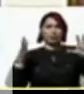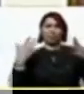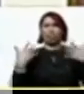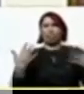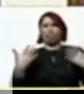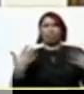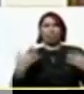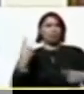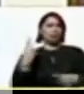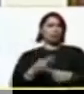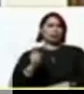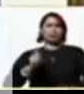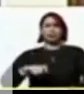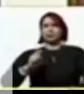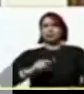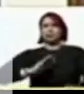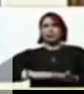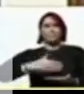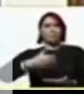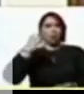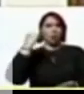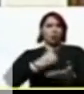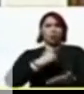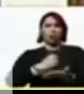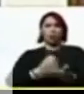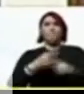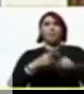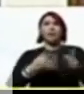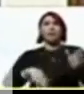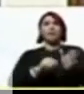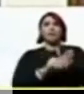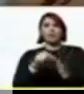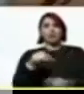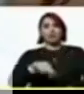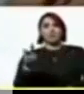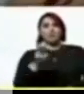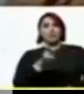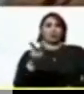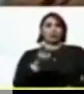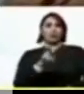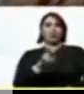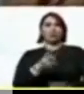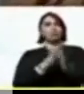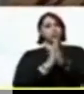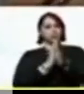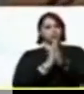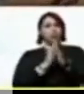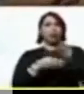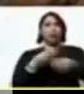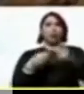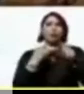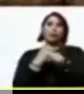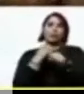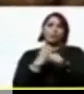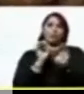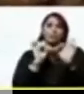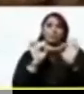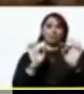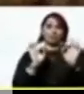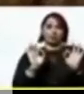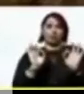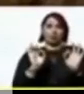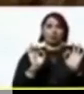su pasaporte para regresar a Venezuela. Hagan un operativo especial en consulados y